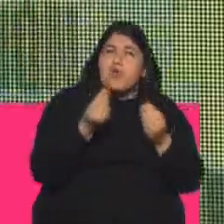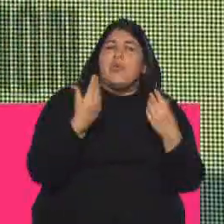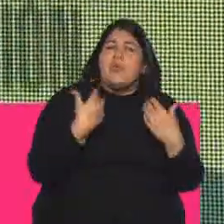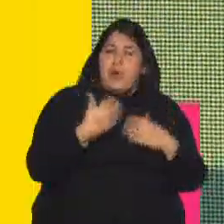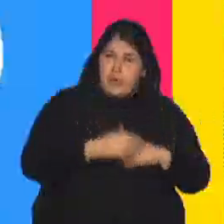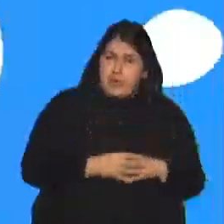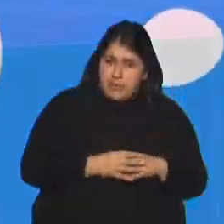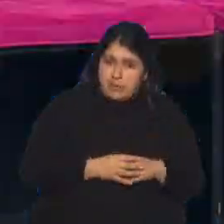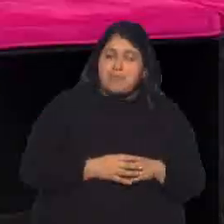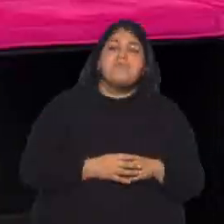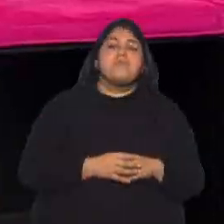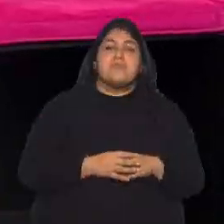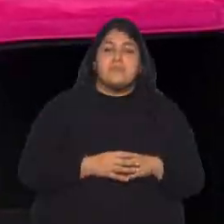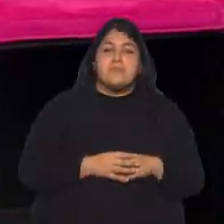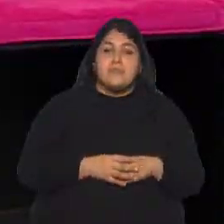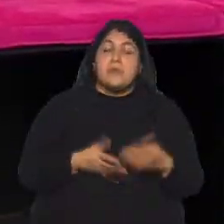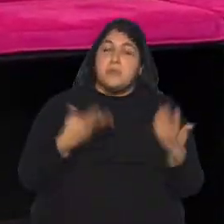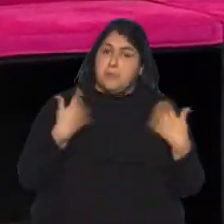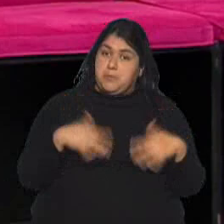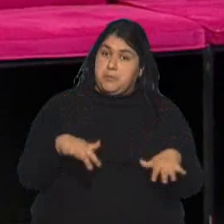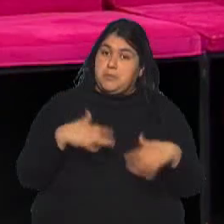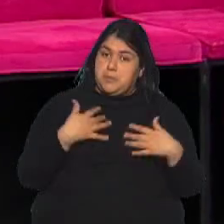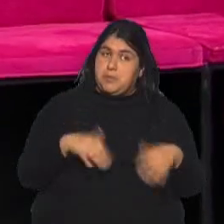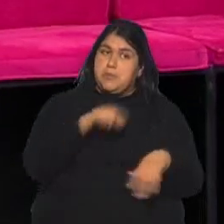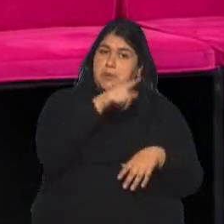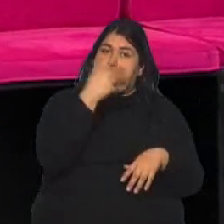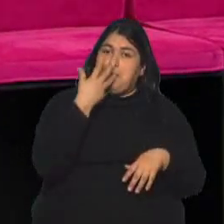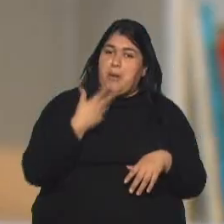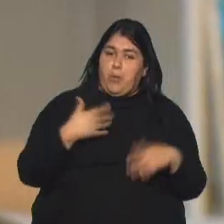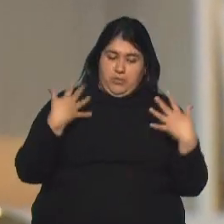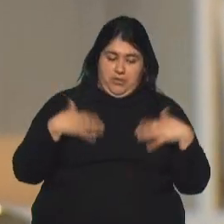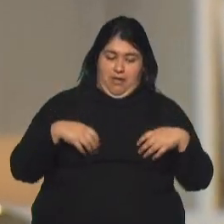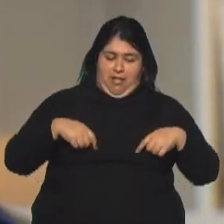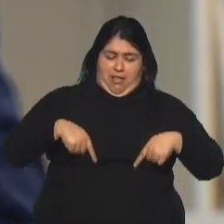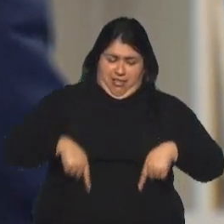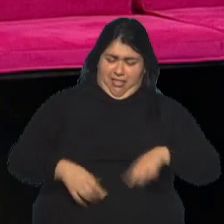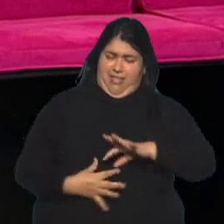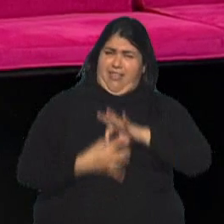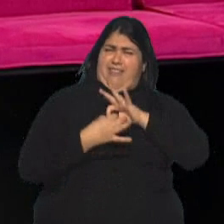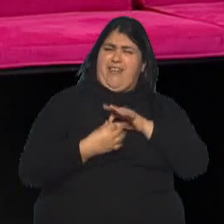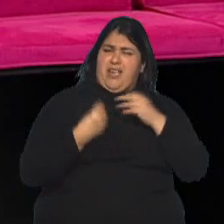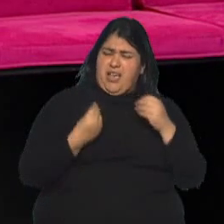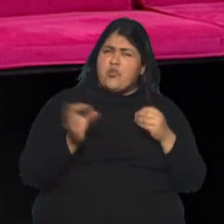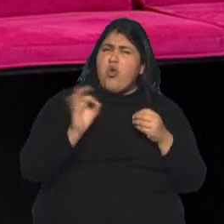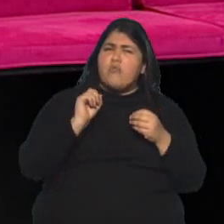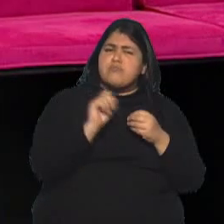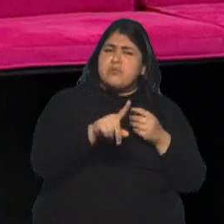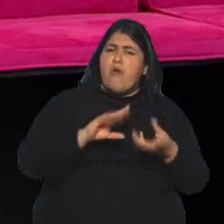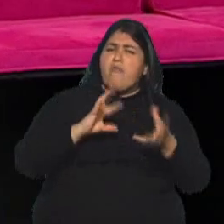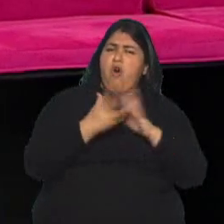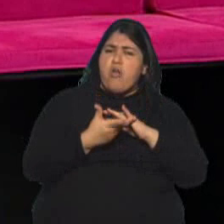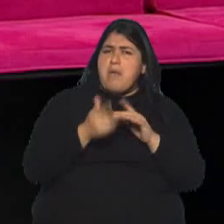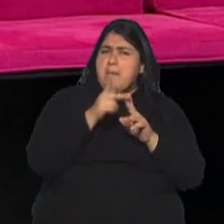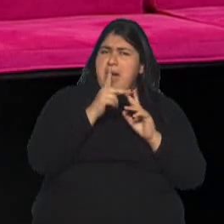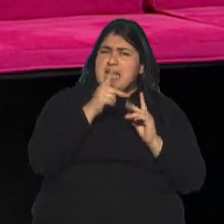¿no? Qué bárbaro, la continuidad me impresionó de la remera, ¿no? ¿Es continuidad o es una manera de ahorrar?